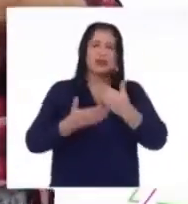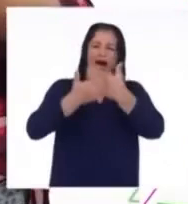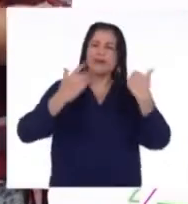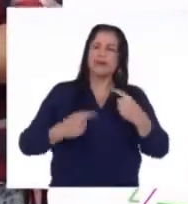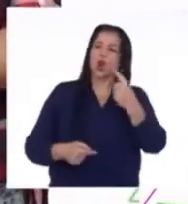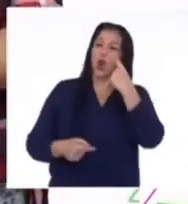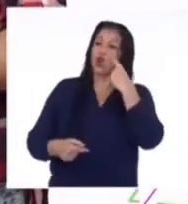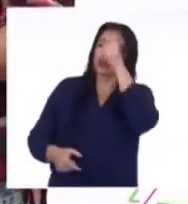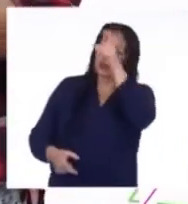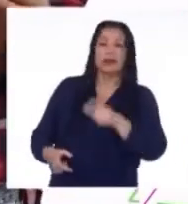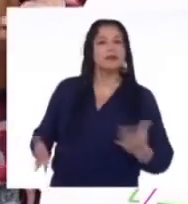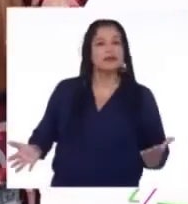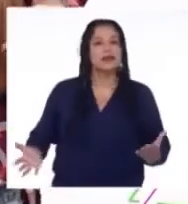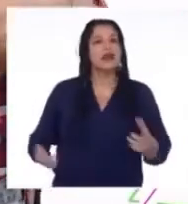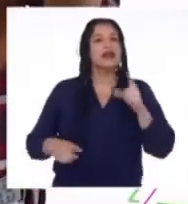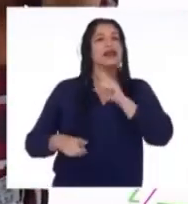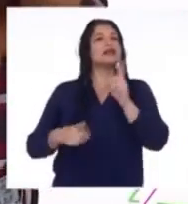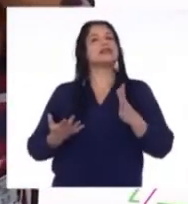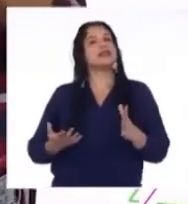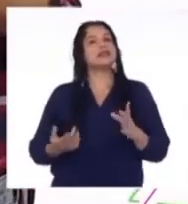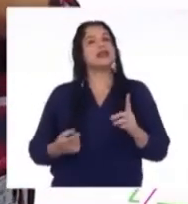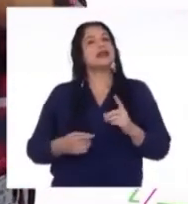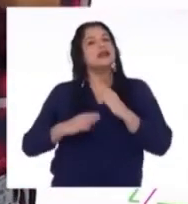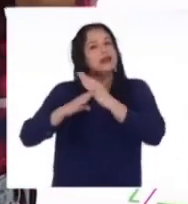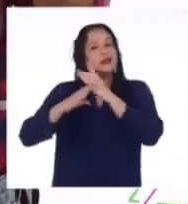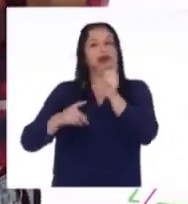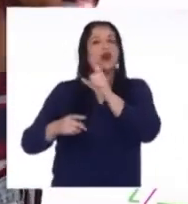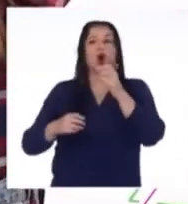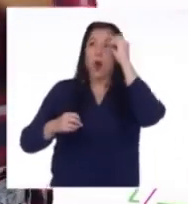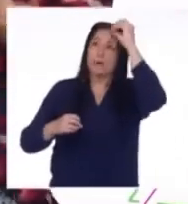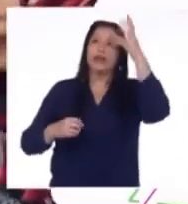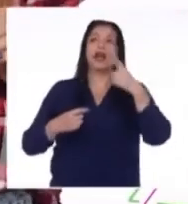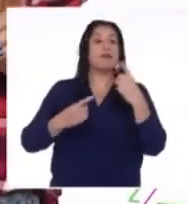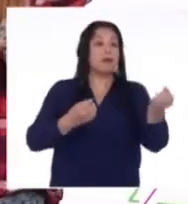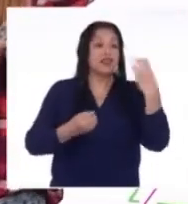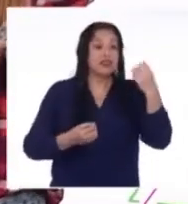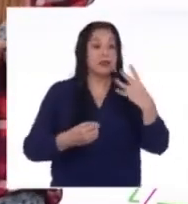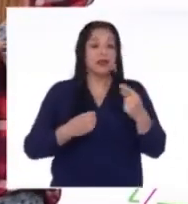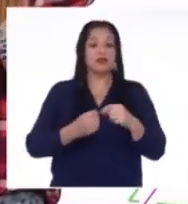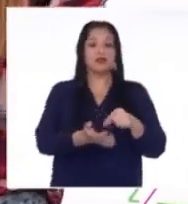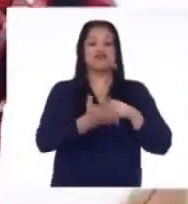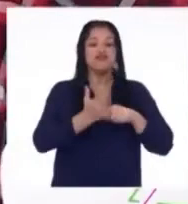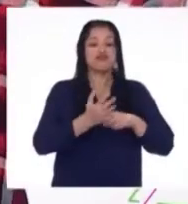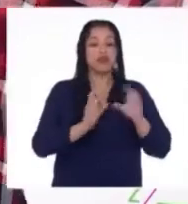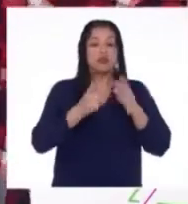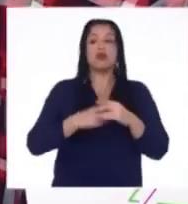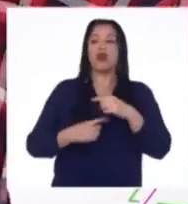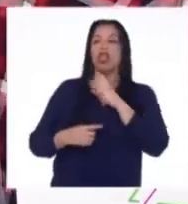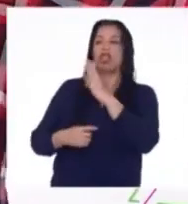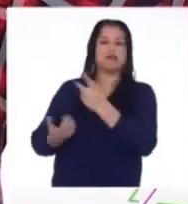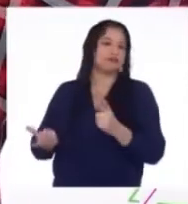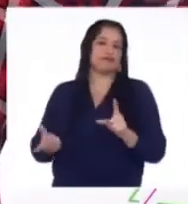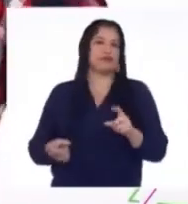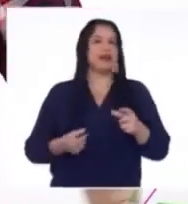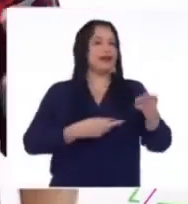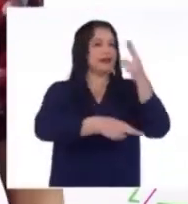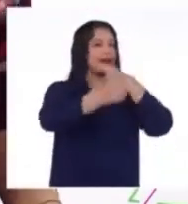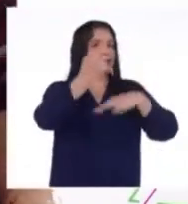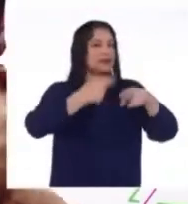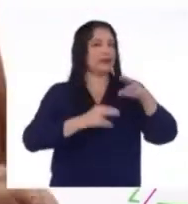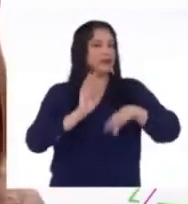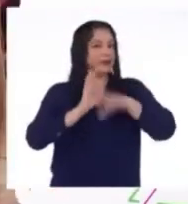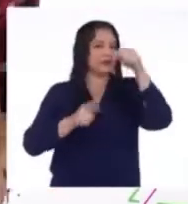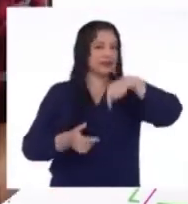personas. Así evitaremos opinar sobre ellas solamente por la presión del grupo. Volvemos con más